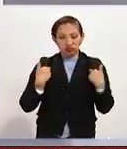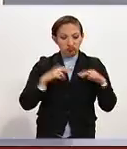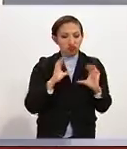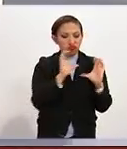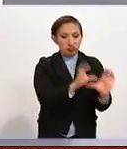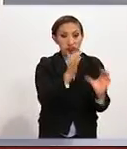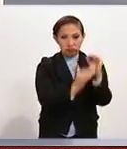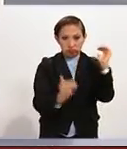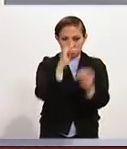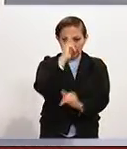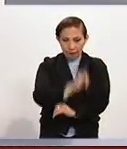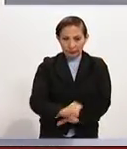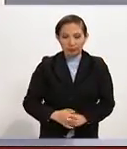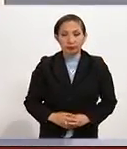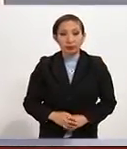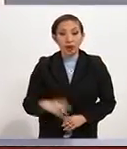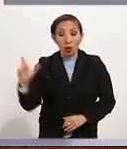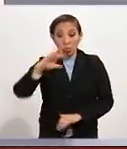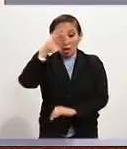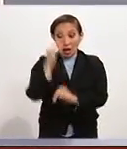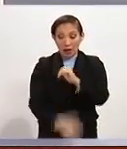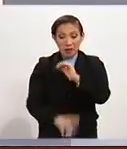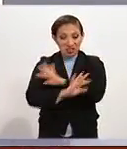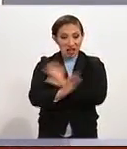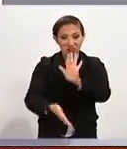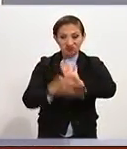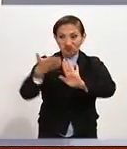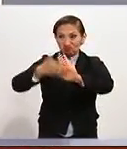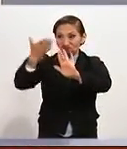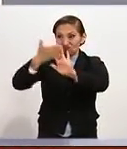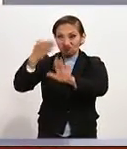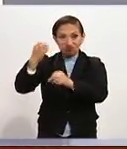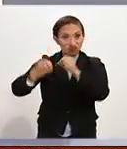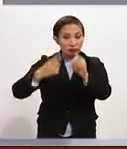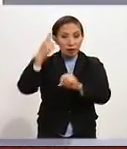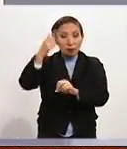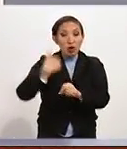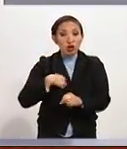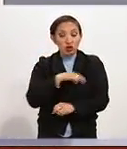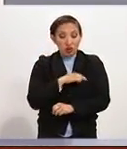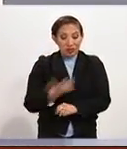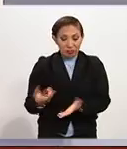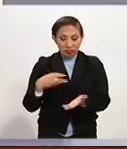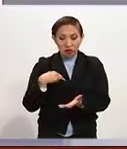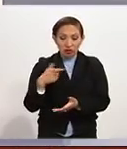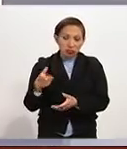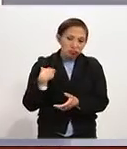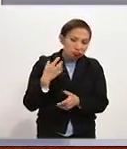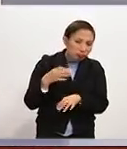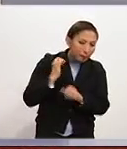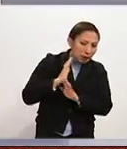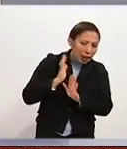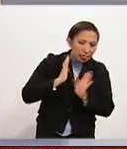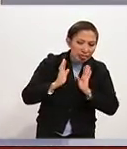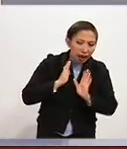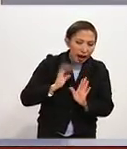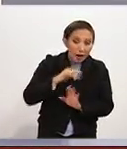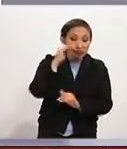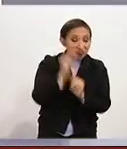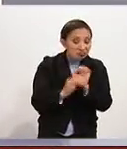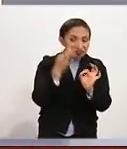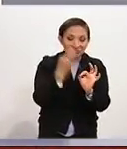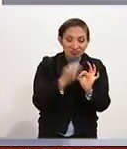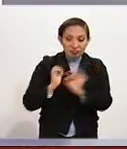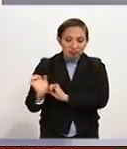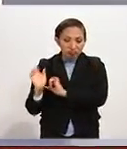del alto mando. Y al concluir las obras de infraestructura por parte de nuestros ingenieros militares, arriben al municipio de